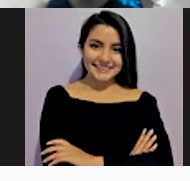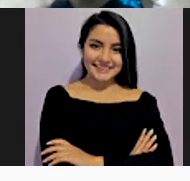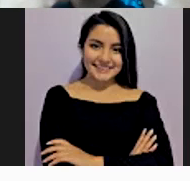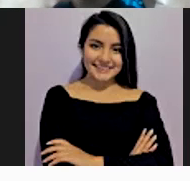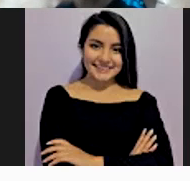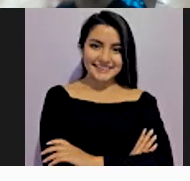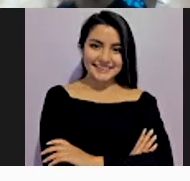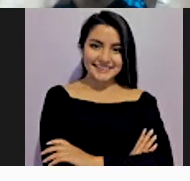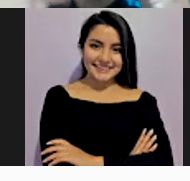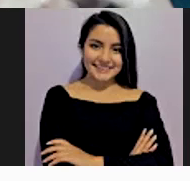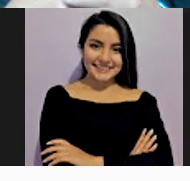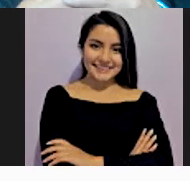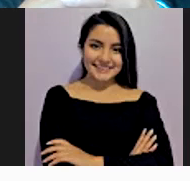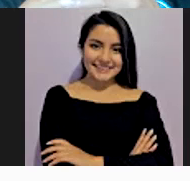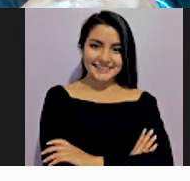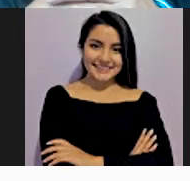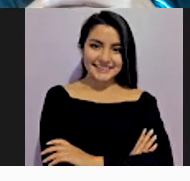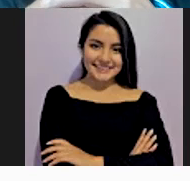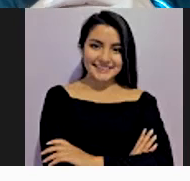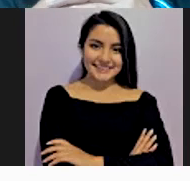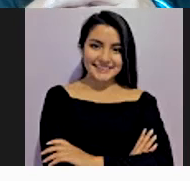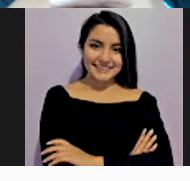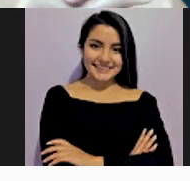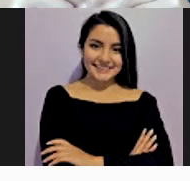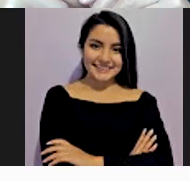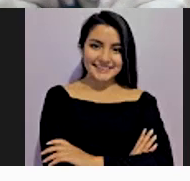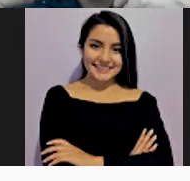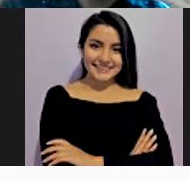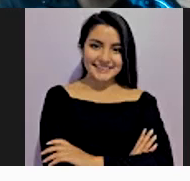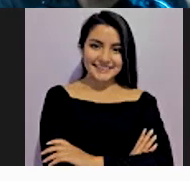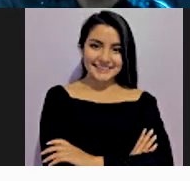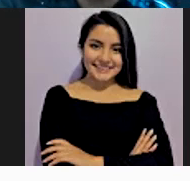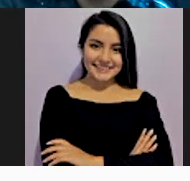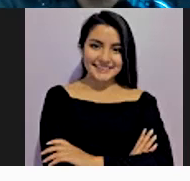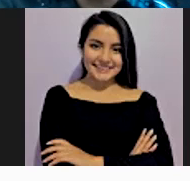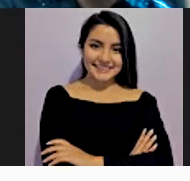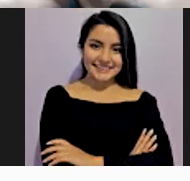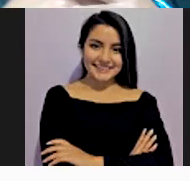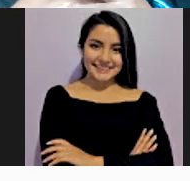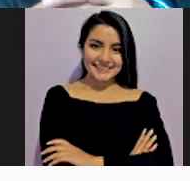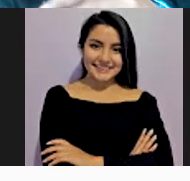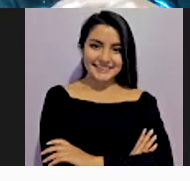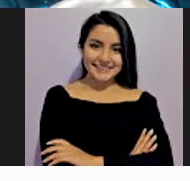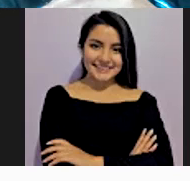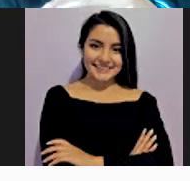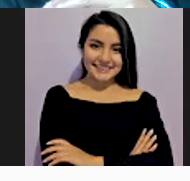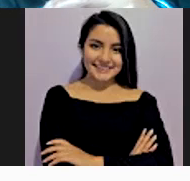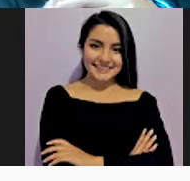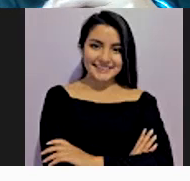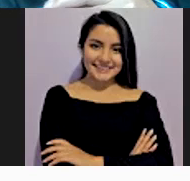por ejemplo, ahí dice, pongamos decir, ya, dice, trabaja en función de lo que es del umbral de la potencia del